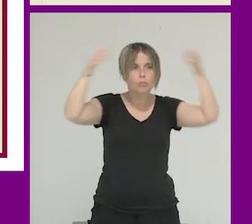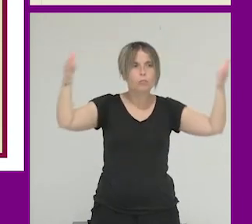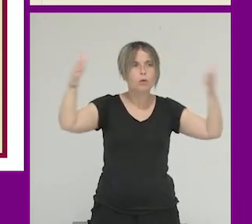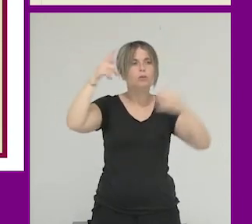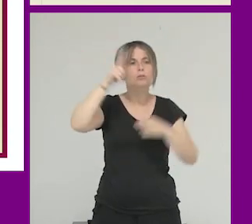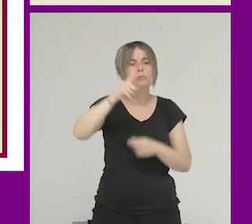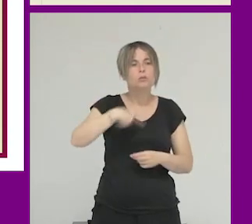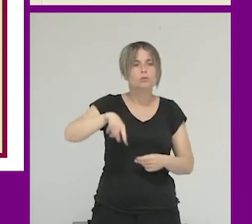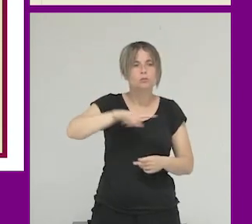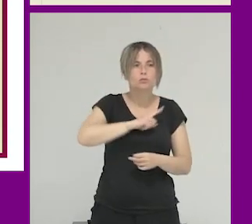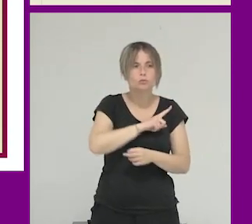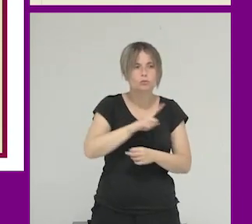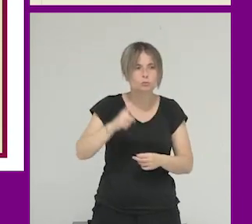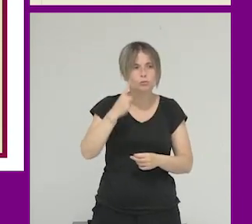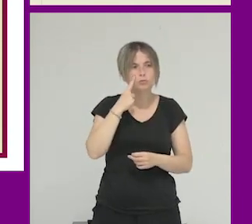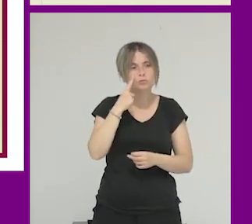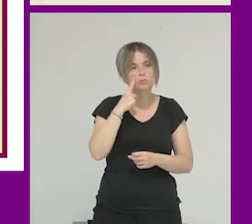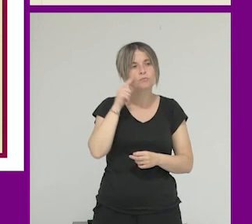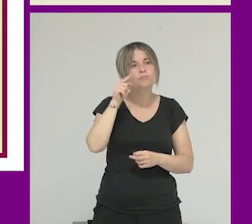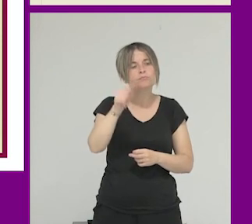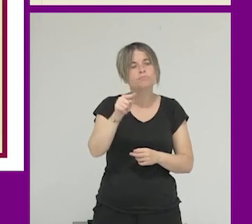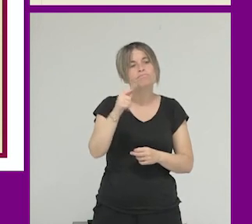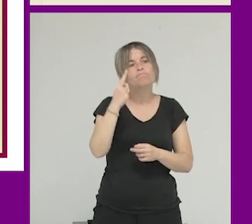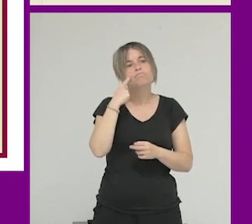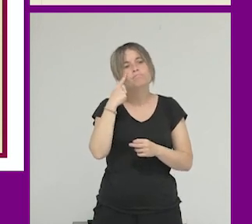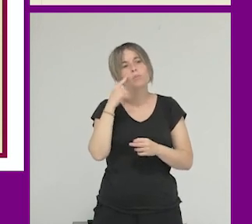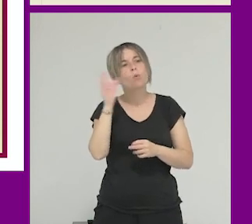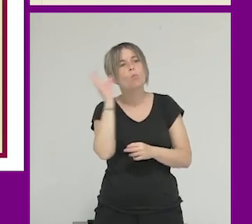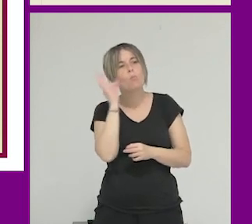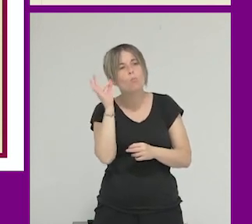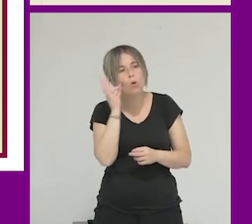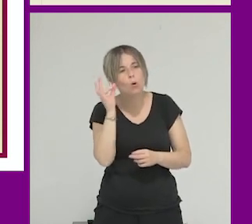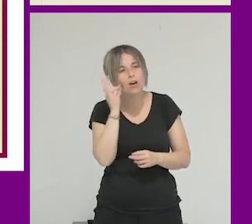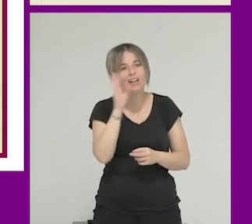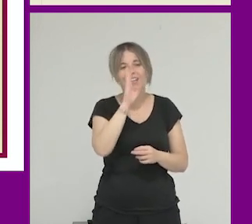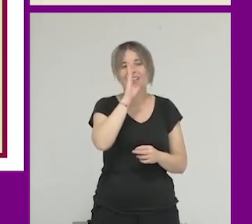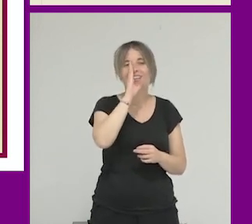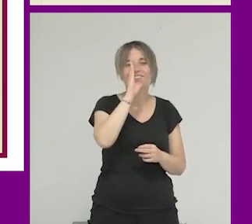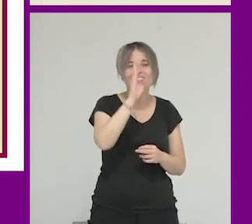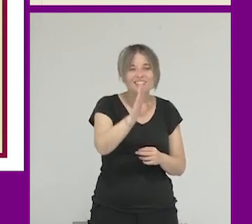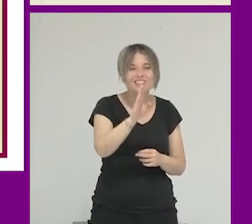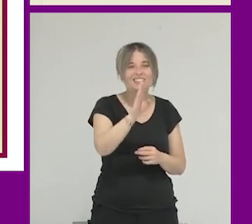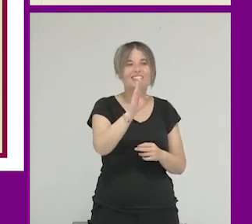bebai kentzeko emakume zizen iruditegi